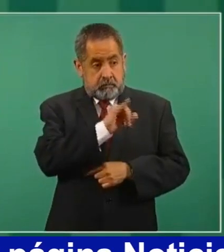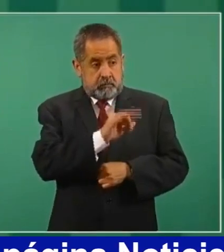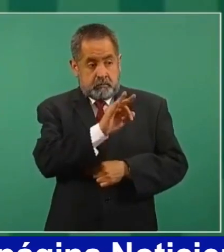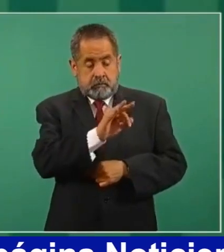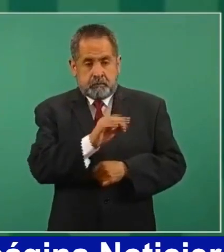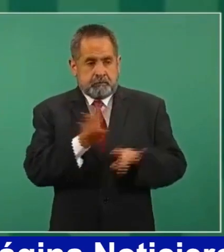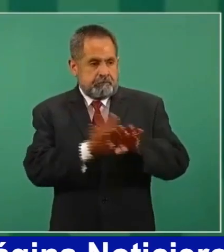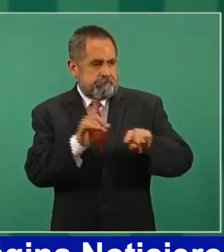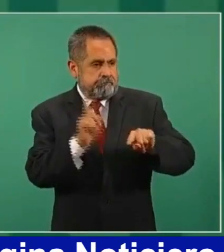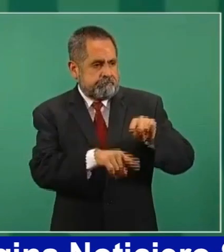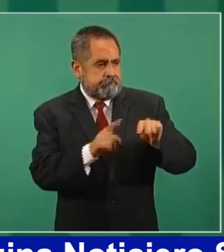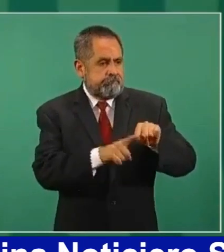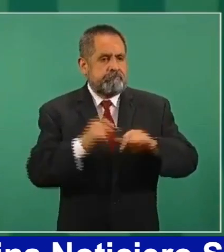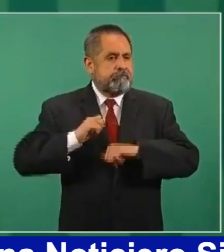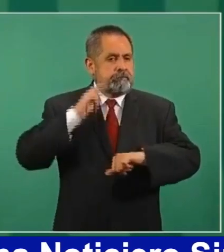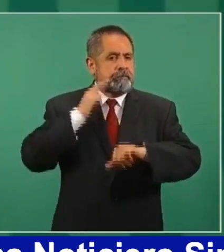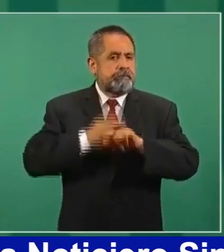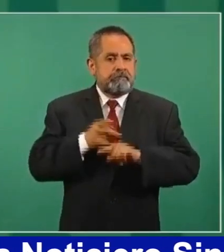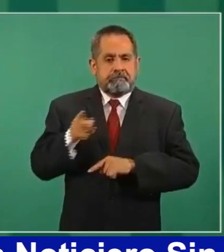la judicatura.